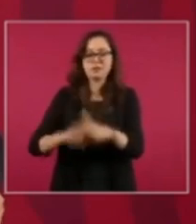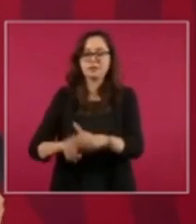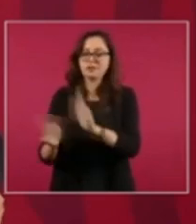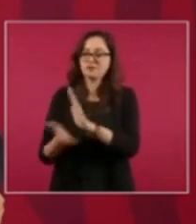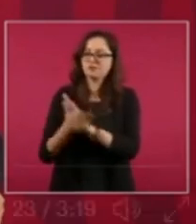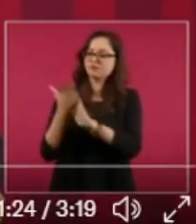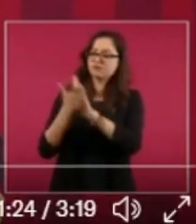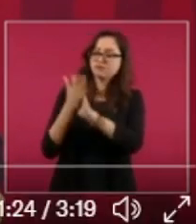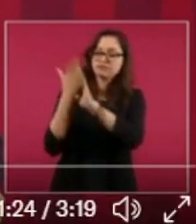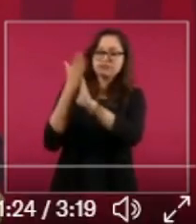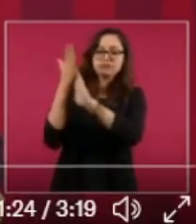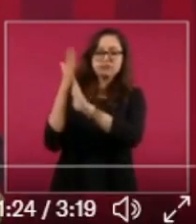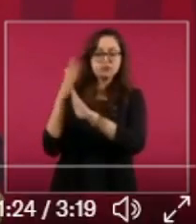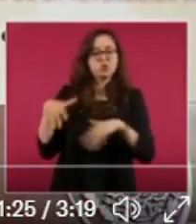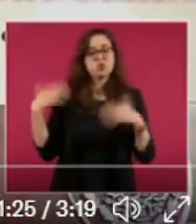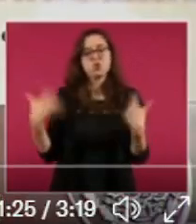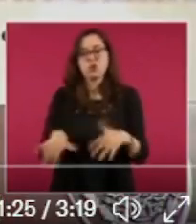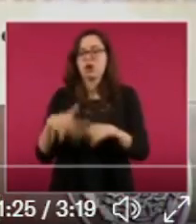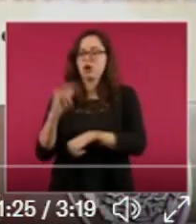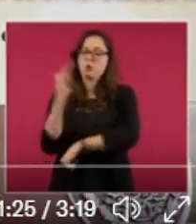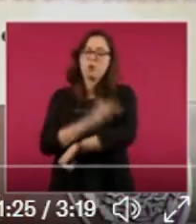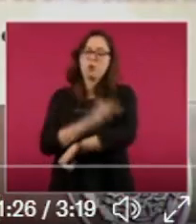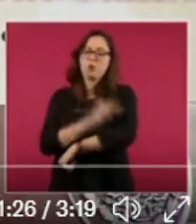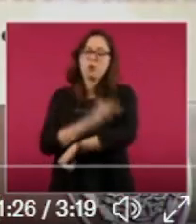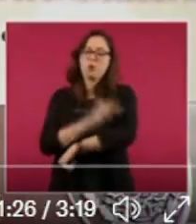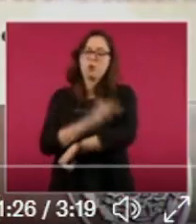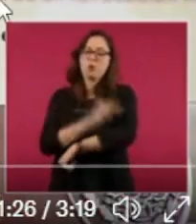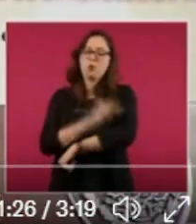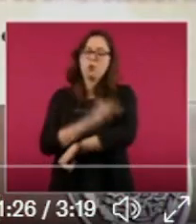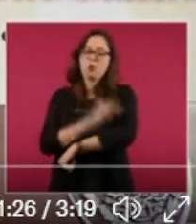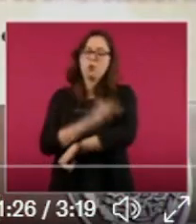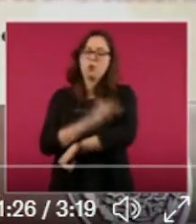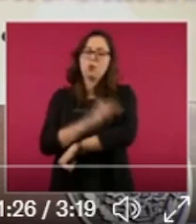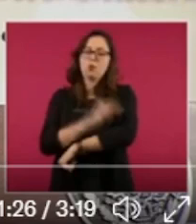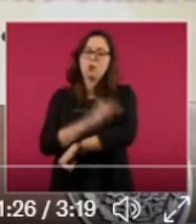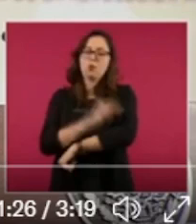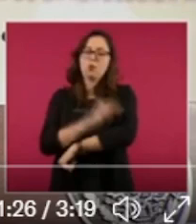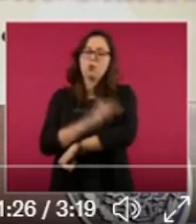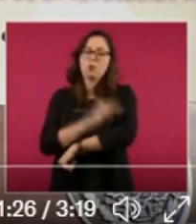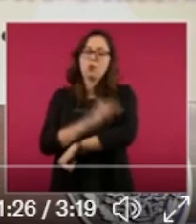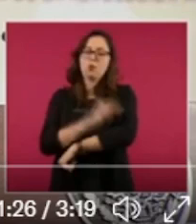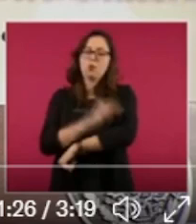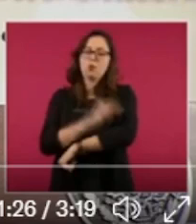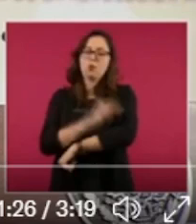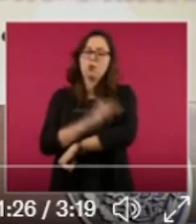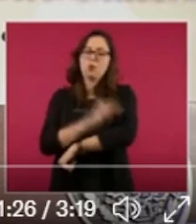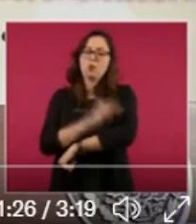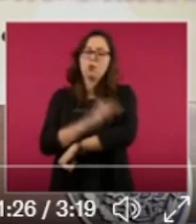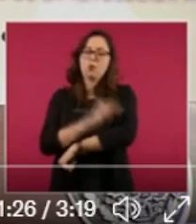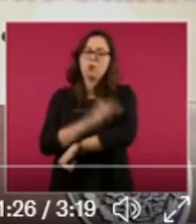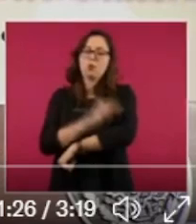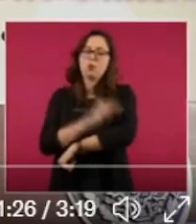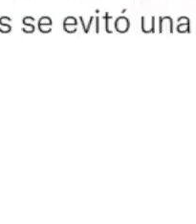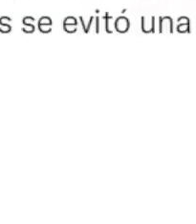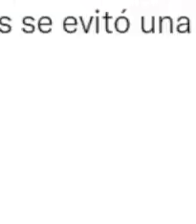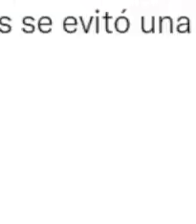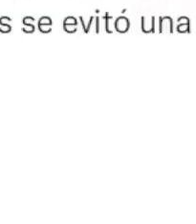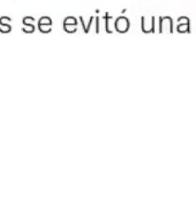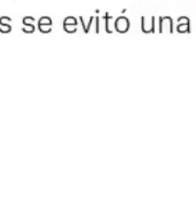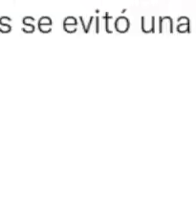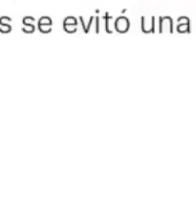hacer importantísimo aeropuerto hay esa parte de lo que comentaba el mismo presidente de la